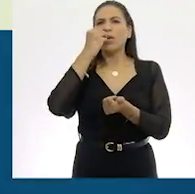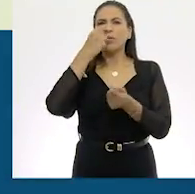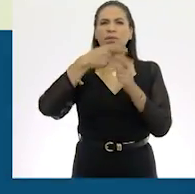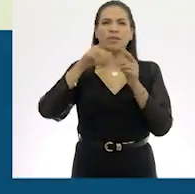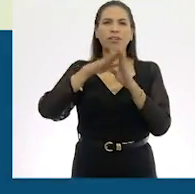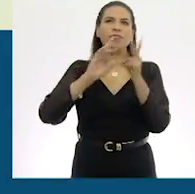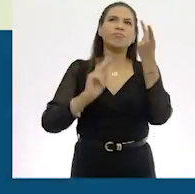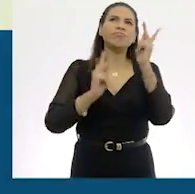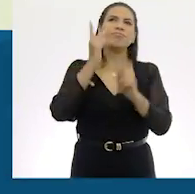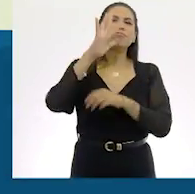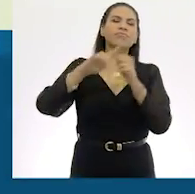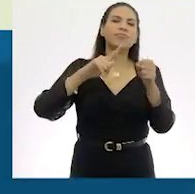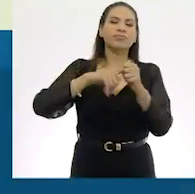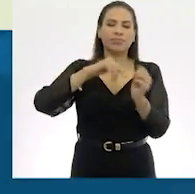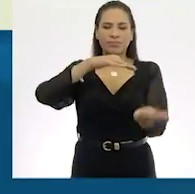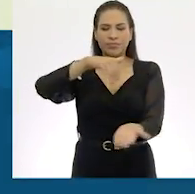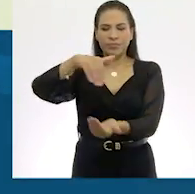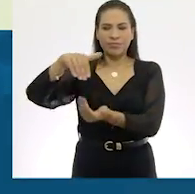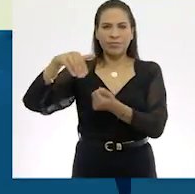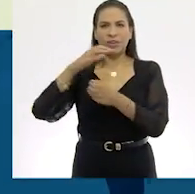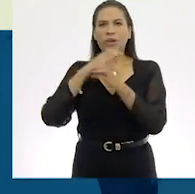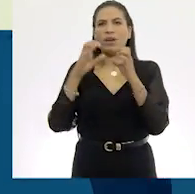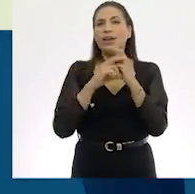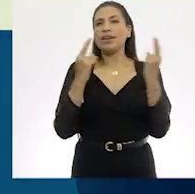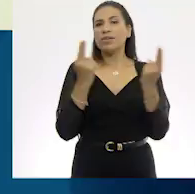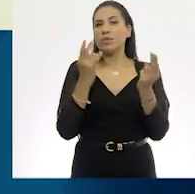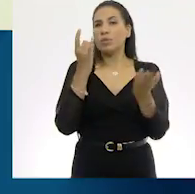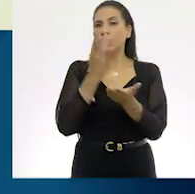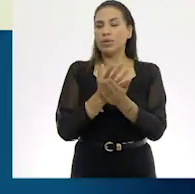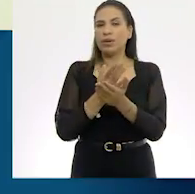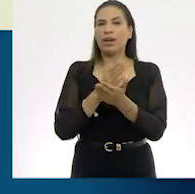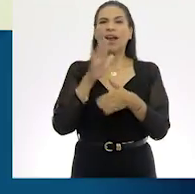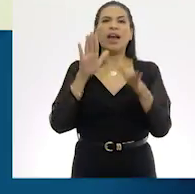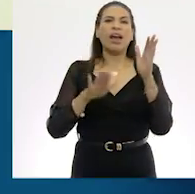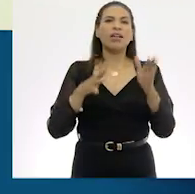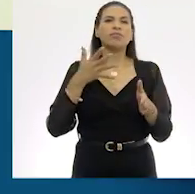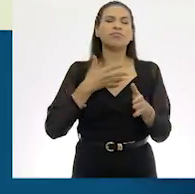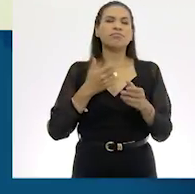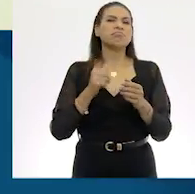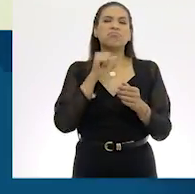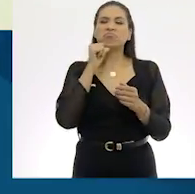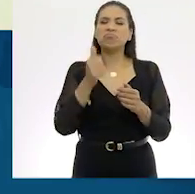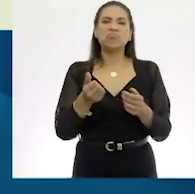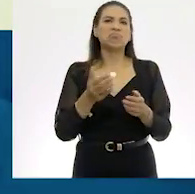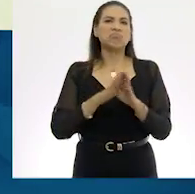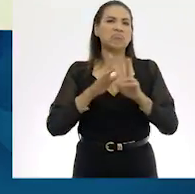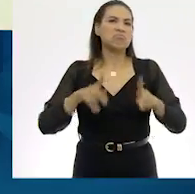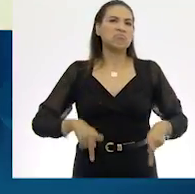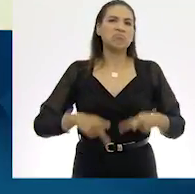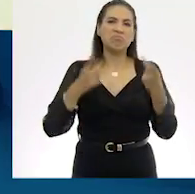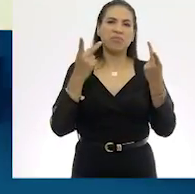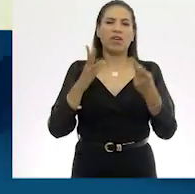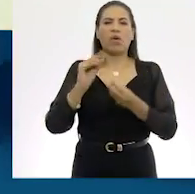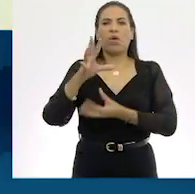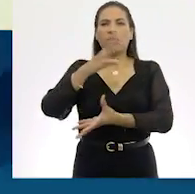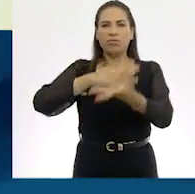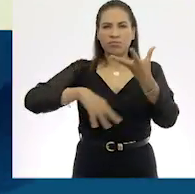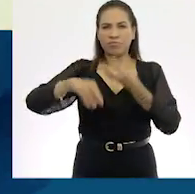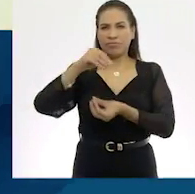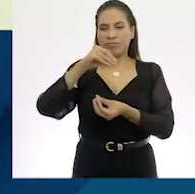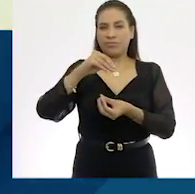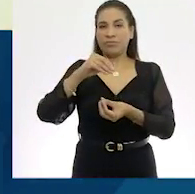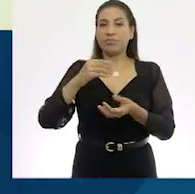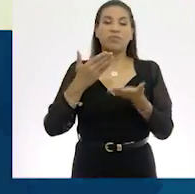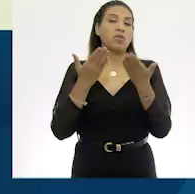naturaleza. Recogían solo lo que necesitaban y apenas les sobraba nada para comerciar o intercambiar. Por